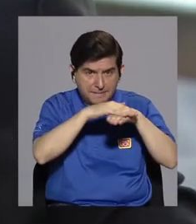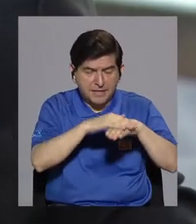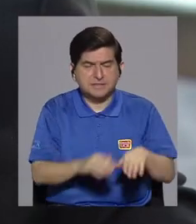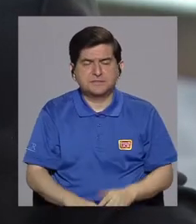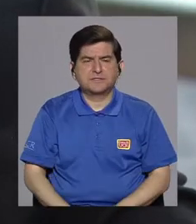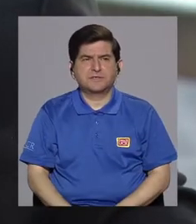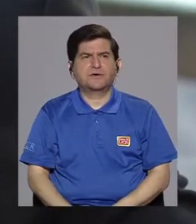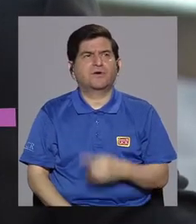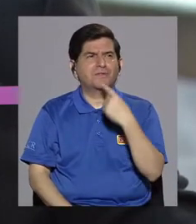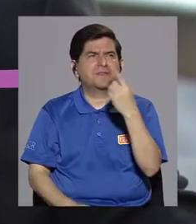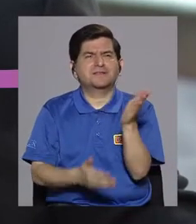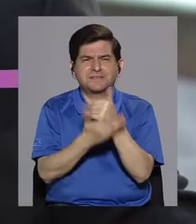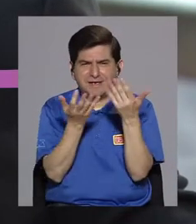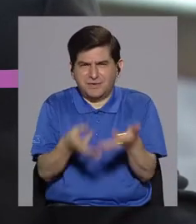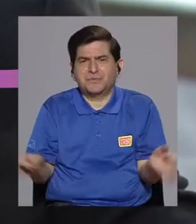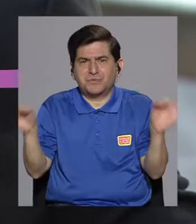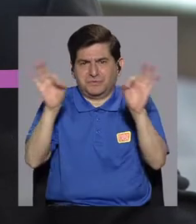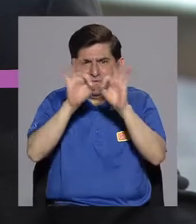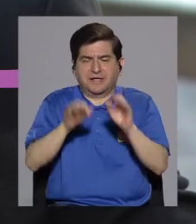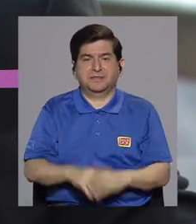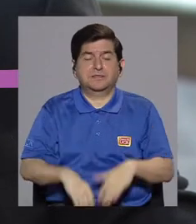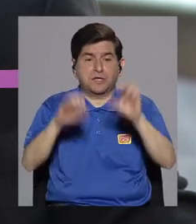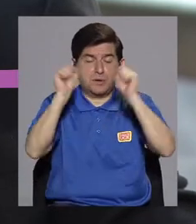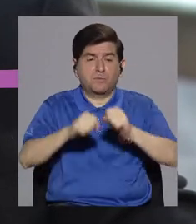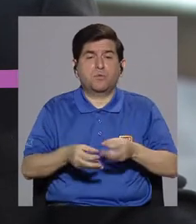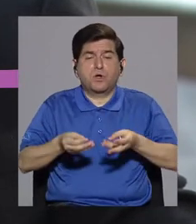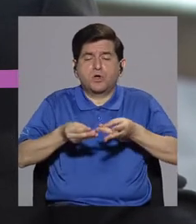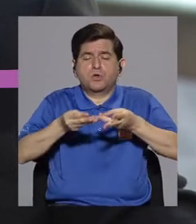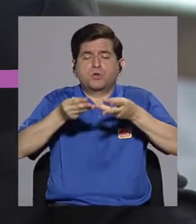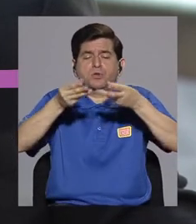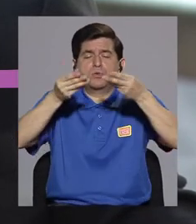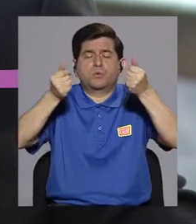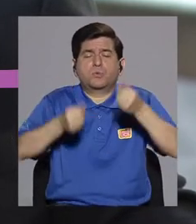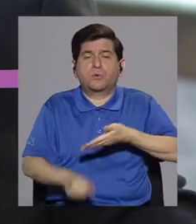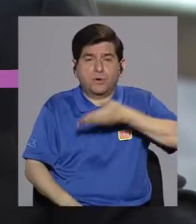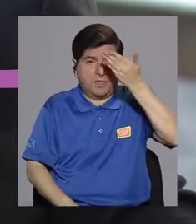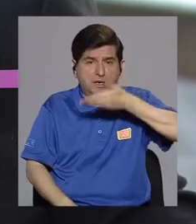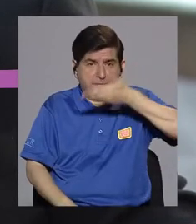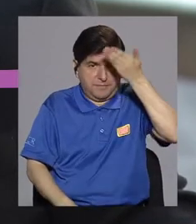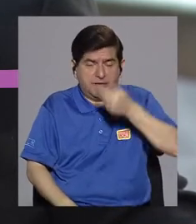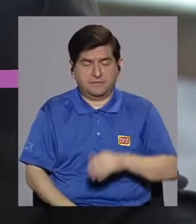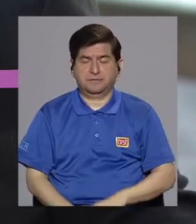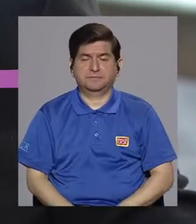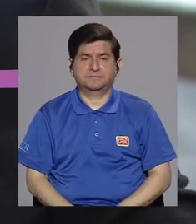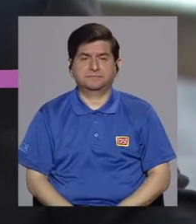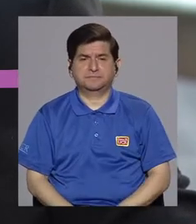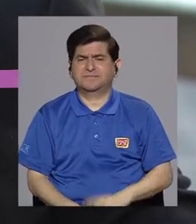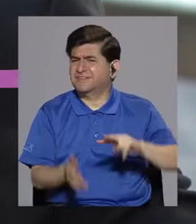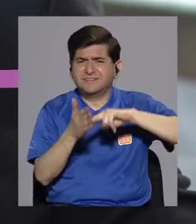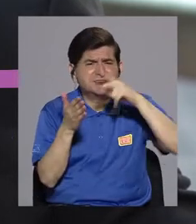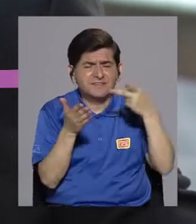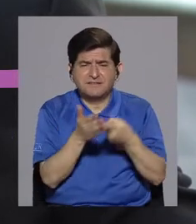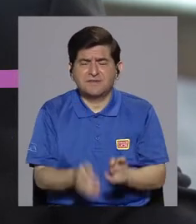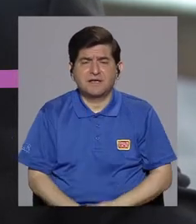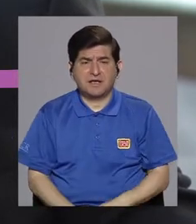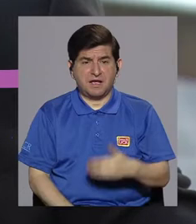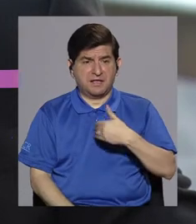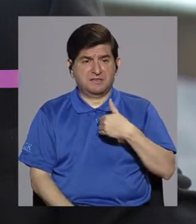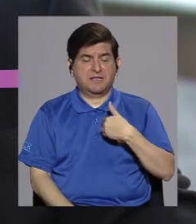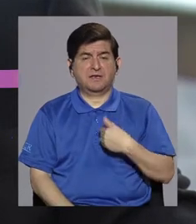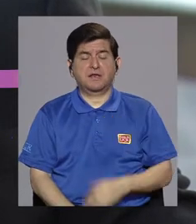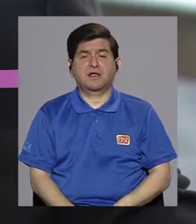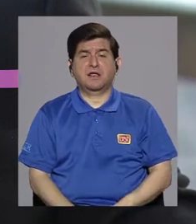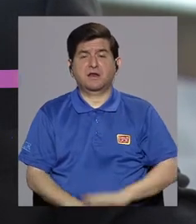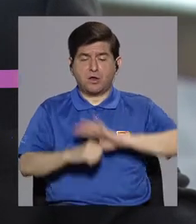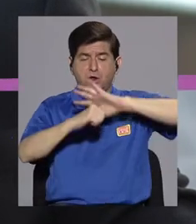Hay que destacar un elemento esencial del mercurio. El mercurio se puede evaporar a temperatura ambiente. Quiere decir que lo podemos tener